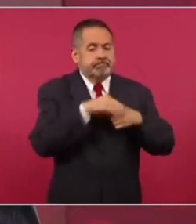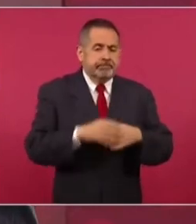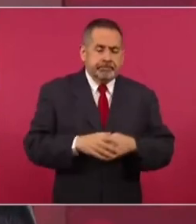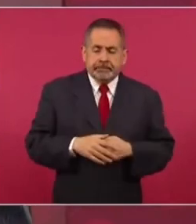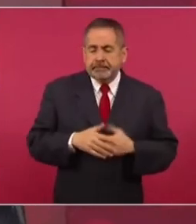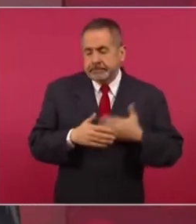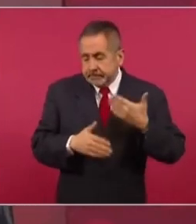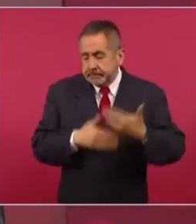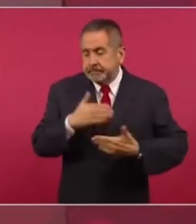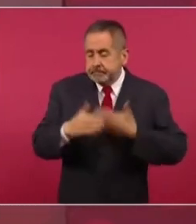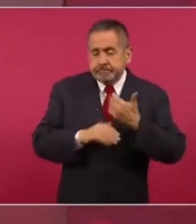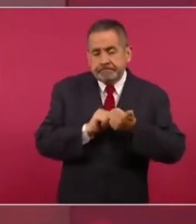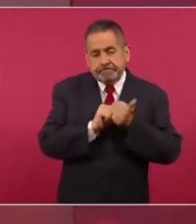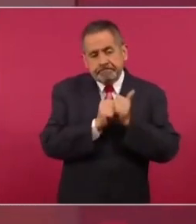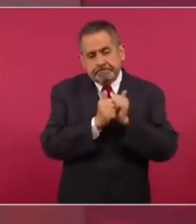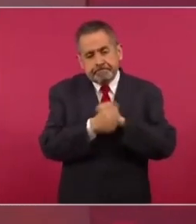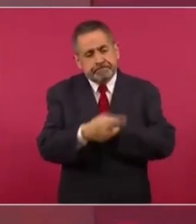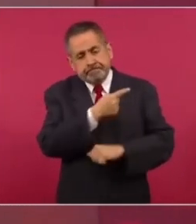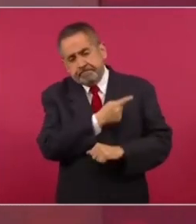De ahí que